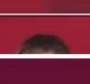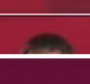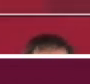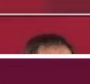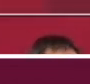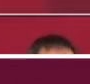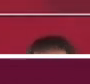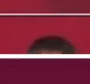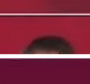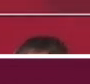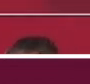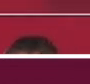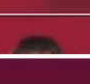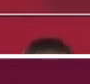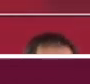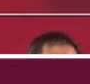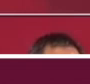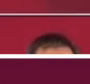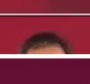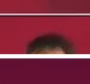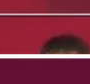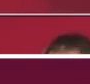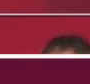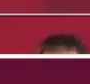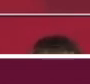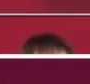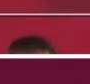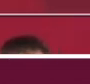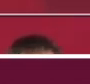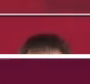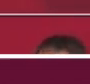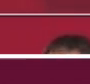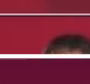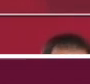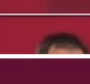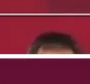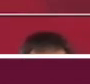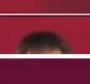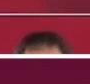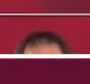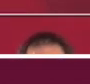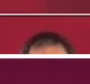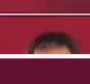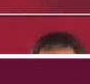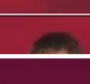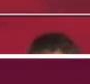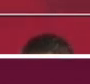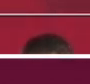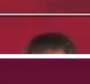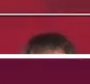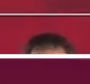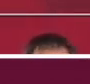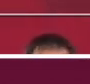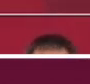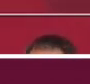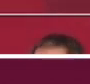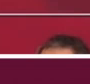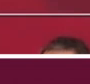mide sobre el estado de resultados de la deuda en Pemex y que ellos consideran que no van a haber